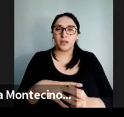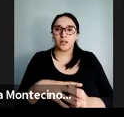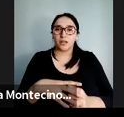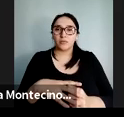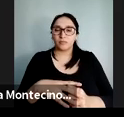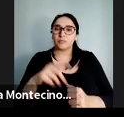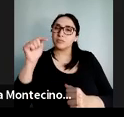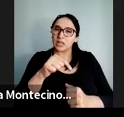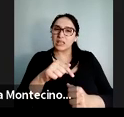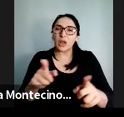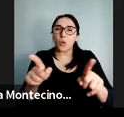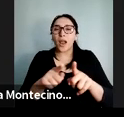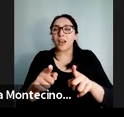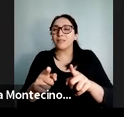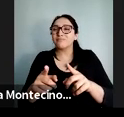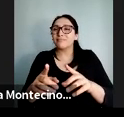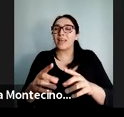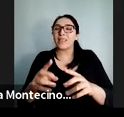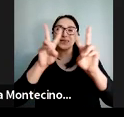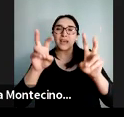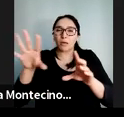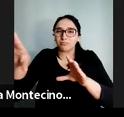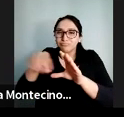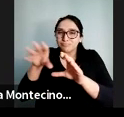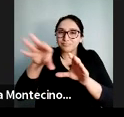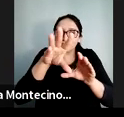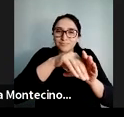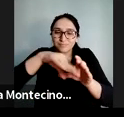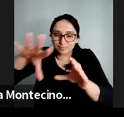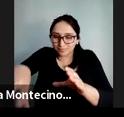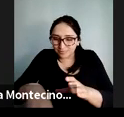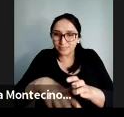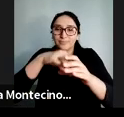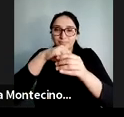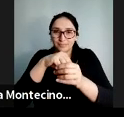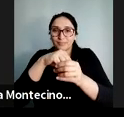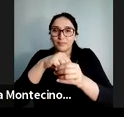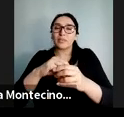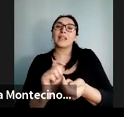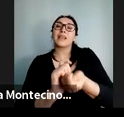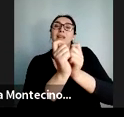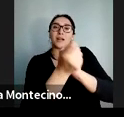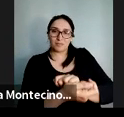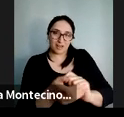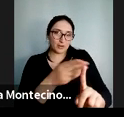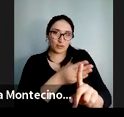una mezcla de todo esto lo que se debe abordar para poder subvertirla en el fondo.